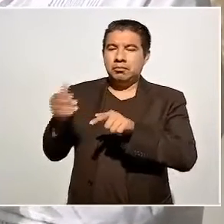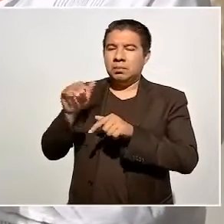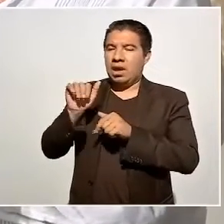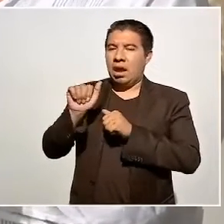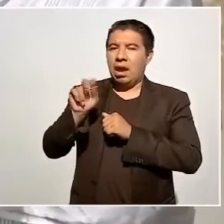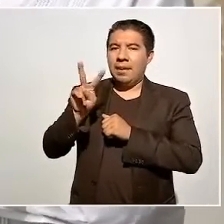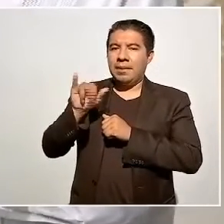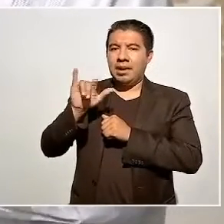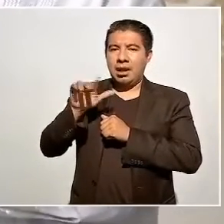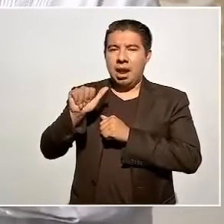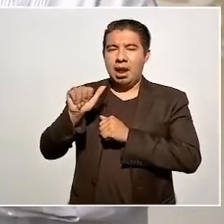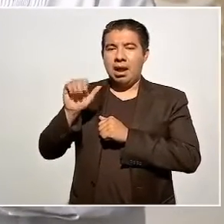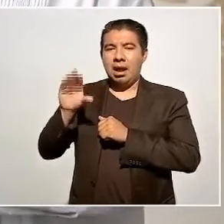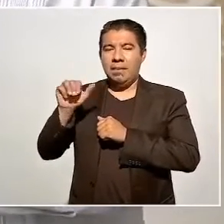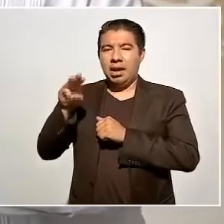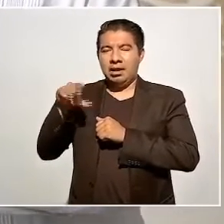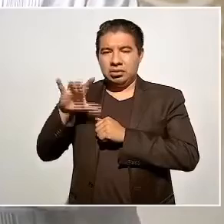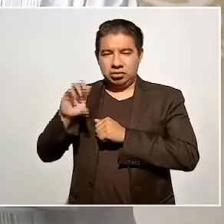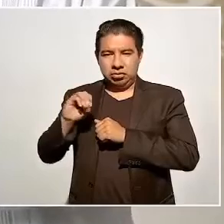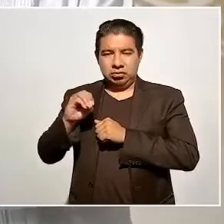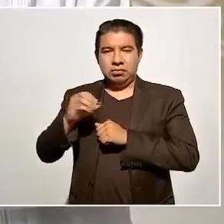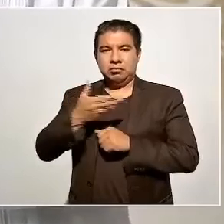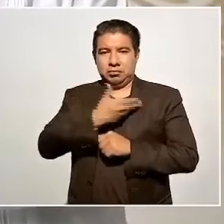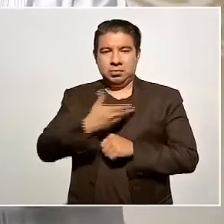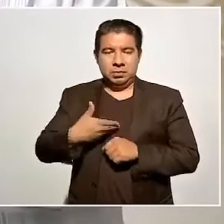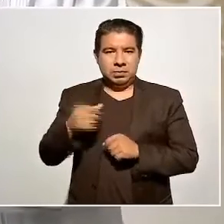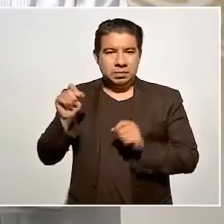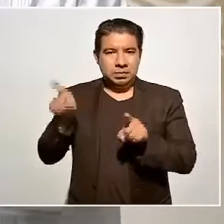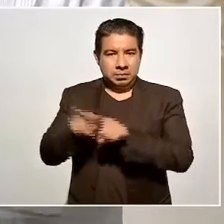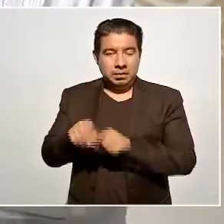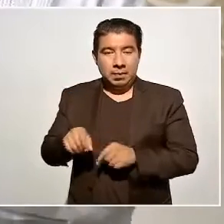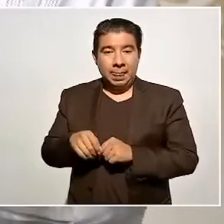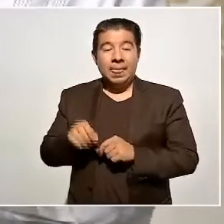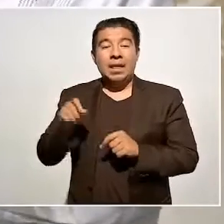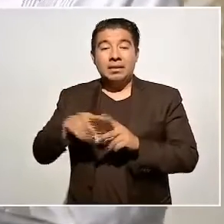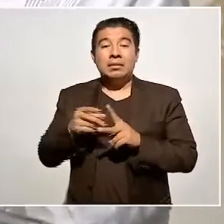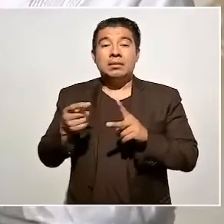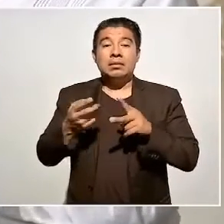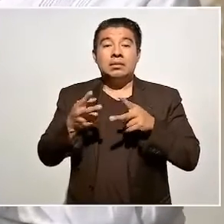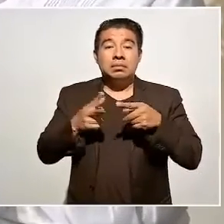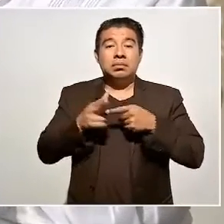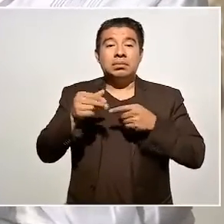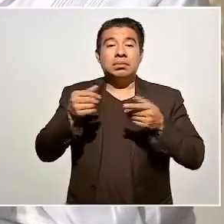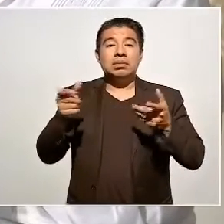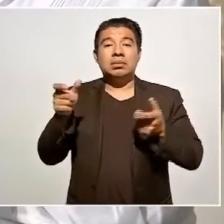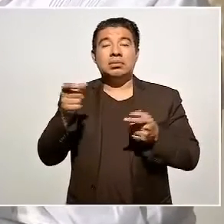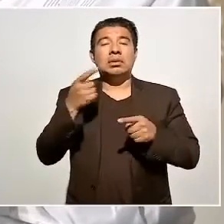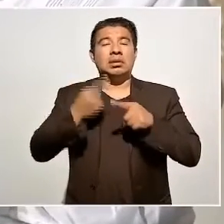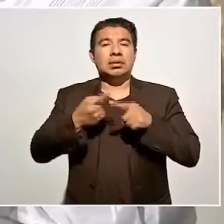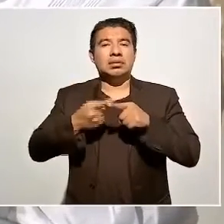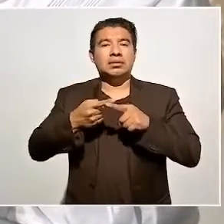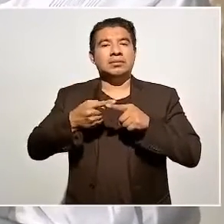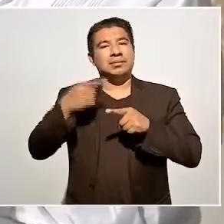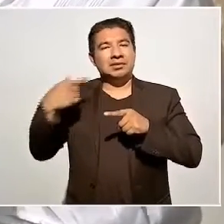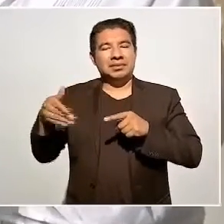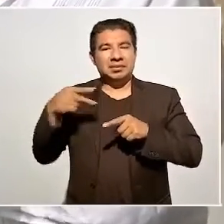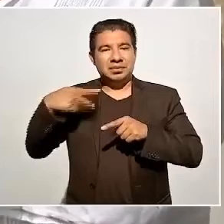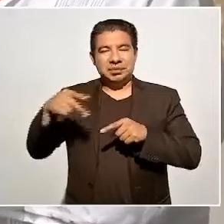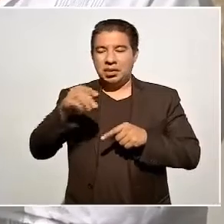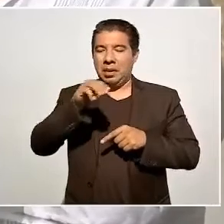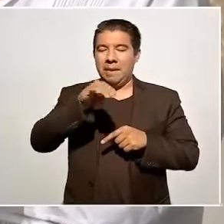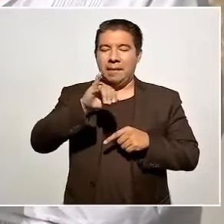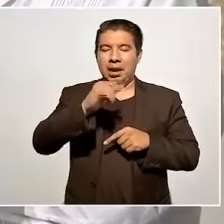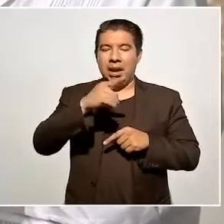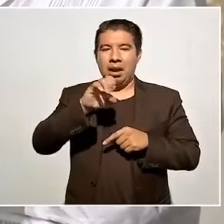Camacho y se inauguró con el presidente Miguel Alemán. Por eso la placa de Boca